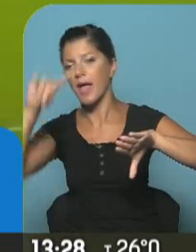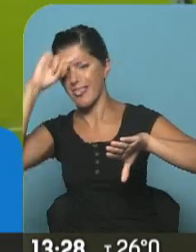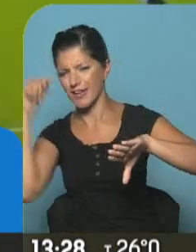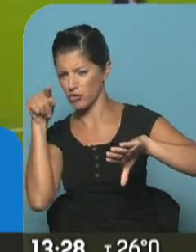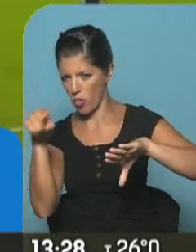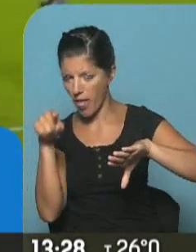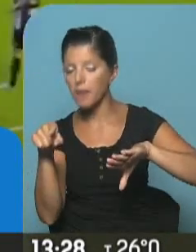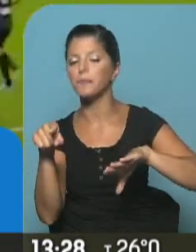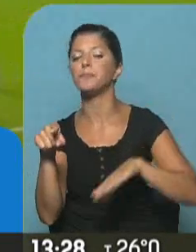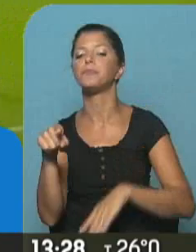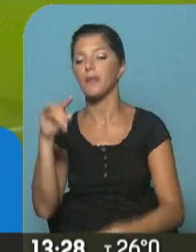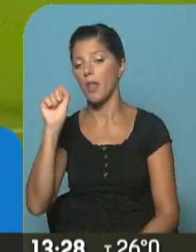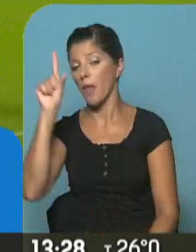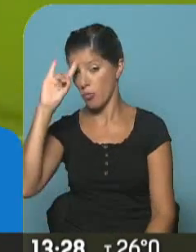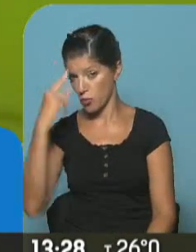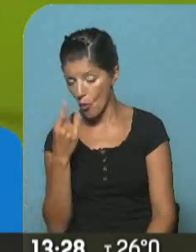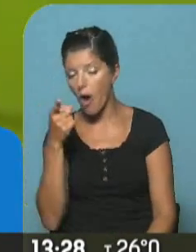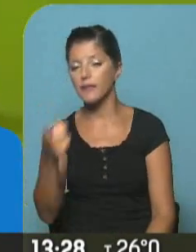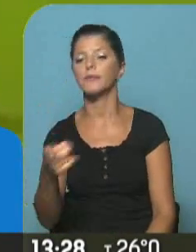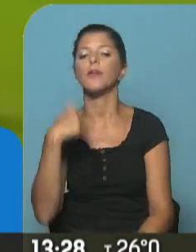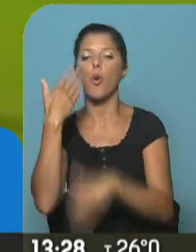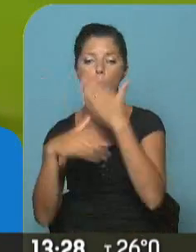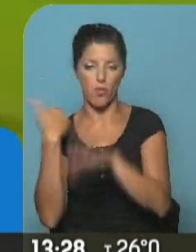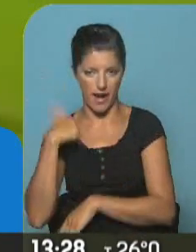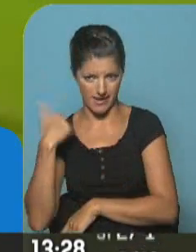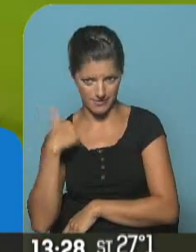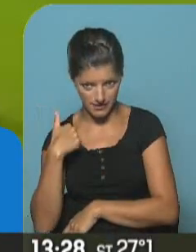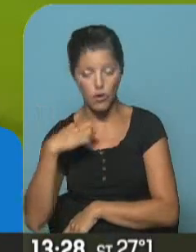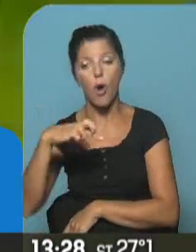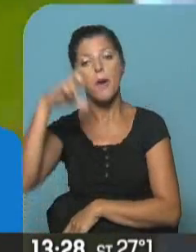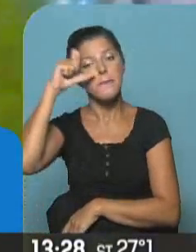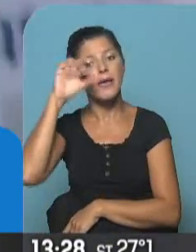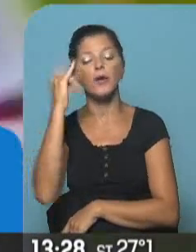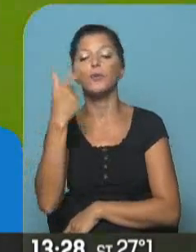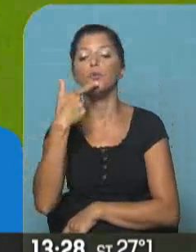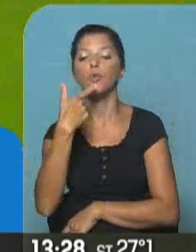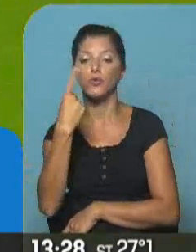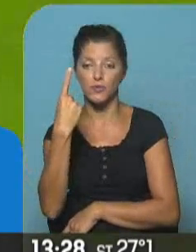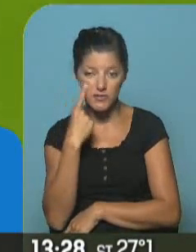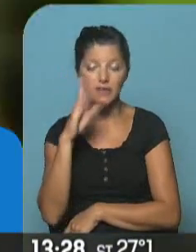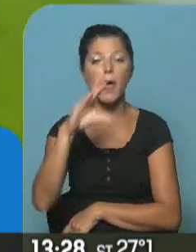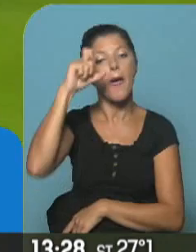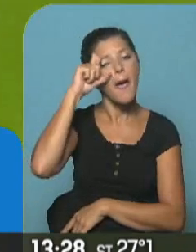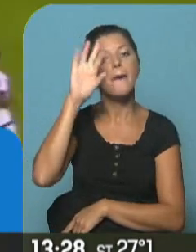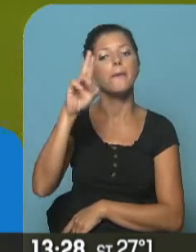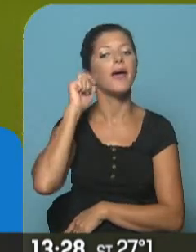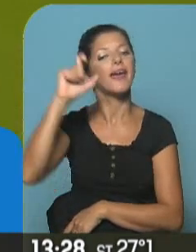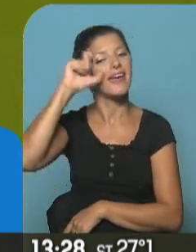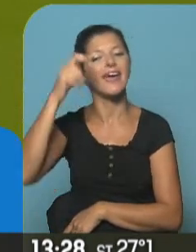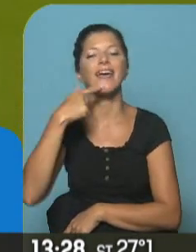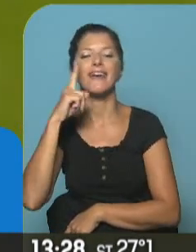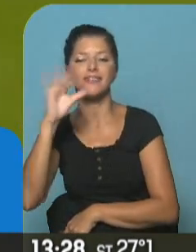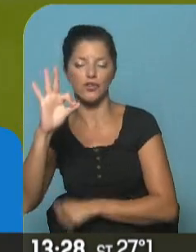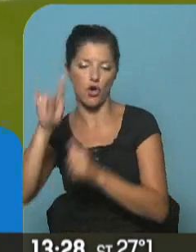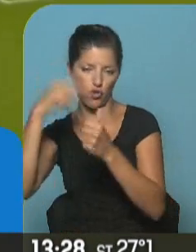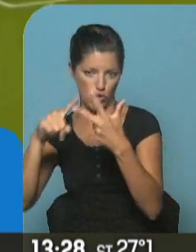equipo uruguayo cuenta con los argentinos Peruzzi, Ramuspe y Gonzalo Bergesio. Otro de los